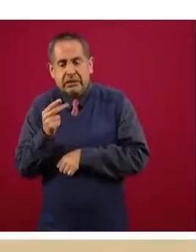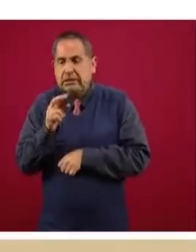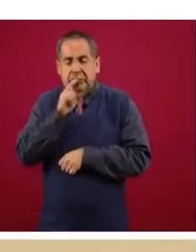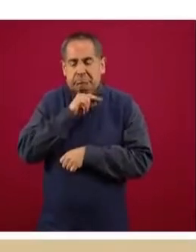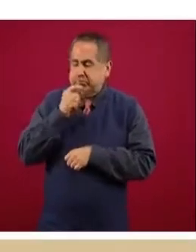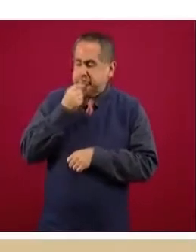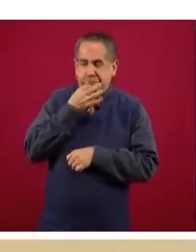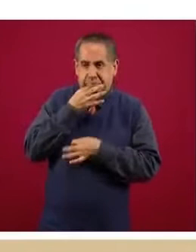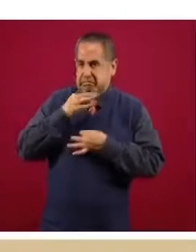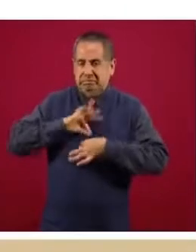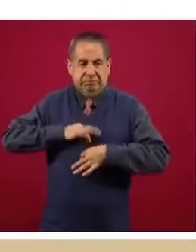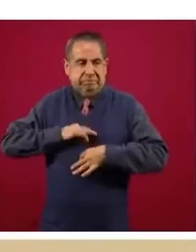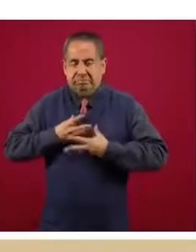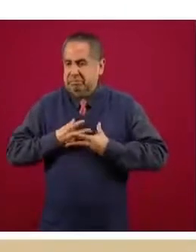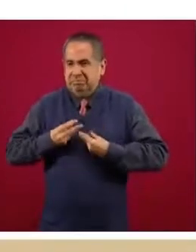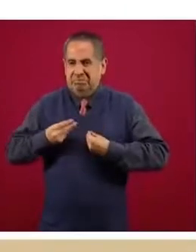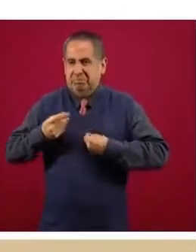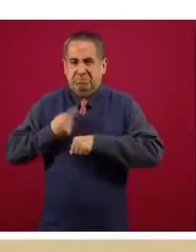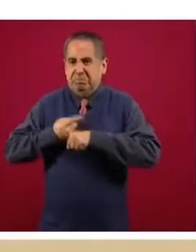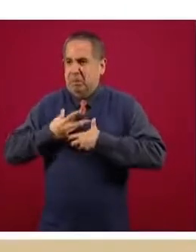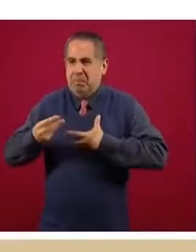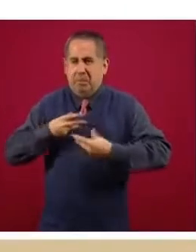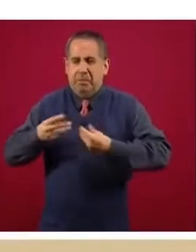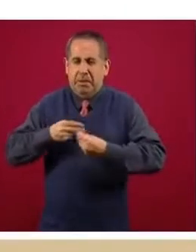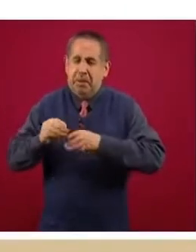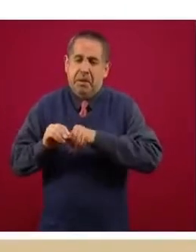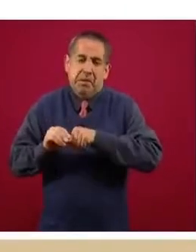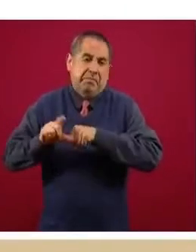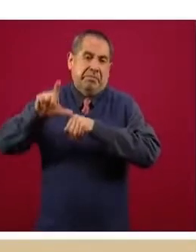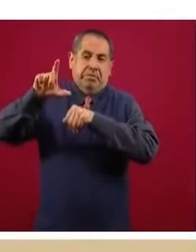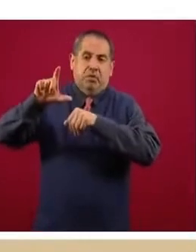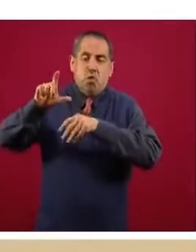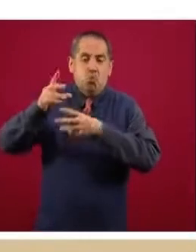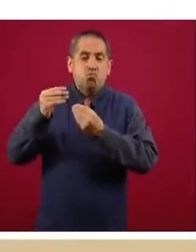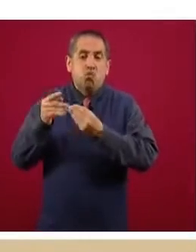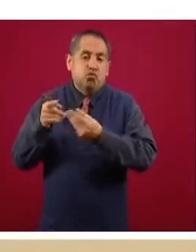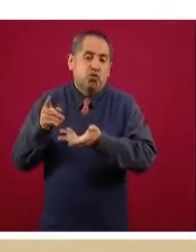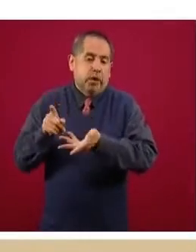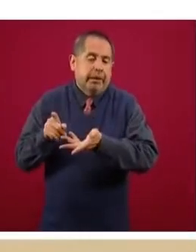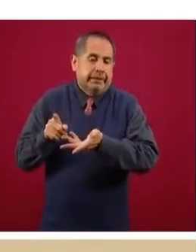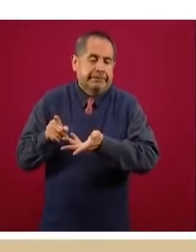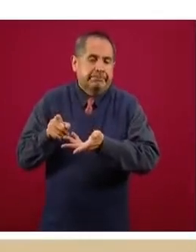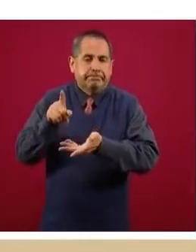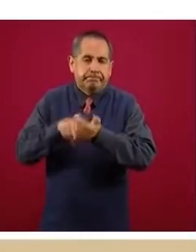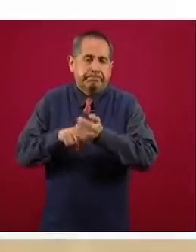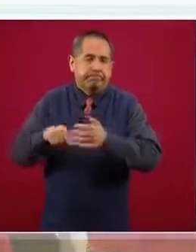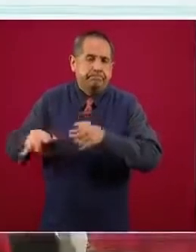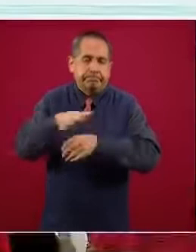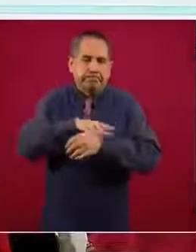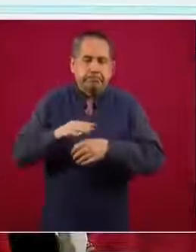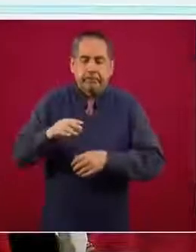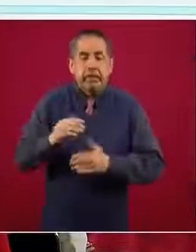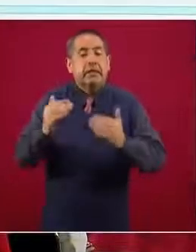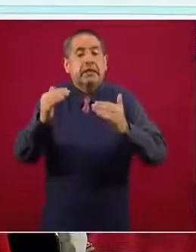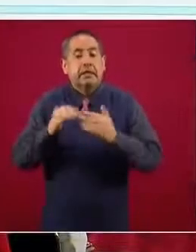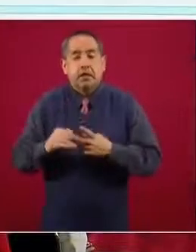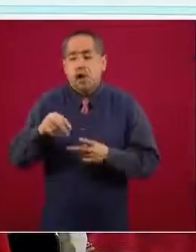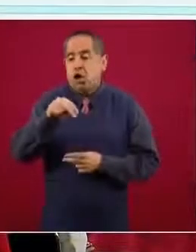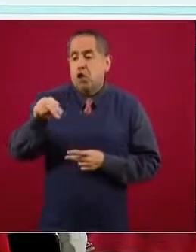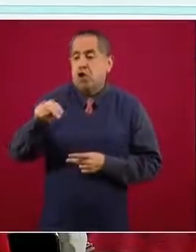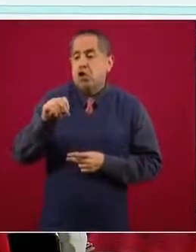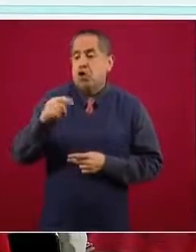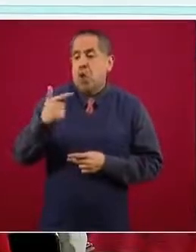una velocidad de transmisión rápida, un incremento muy elevado de su tasa de incidencia. Luego le sigue